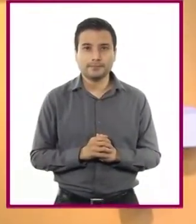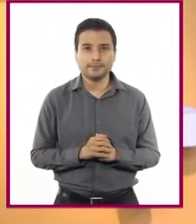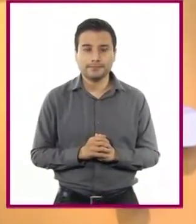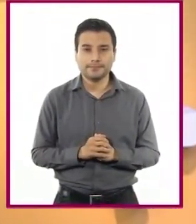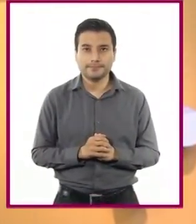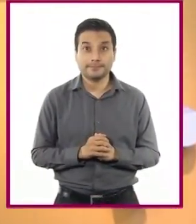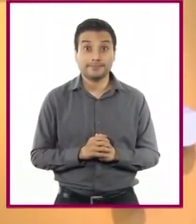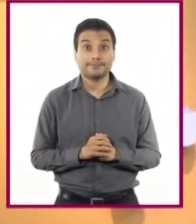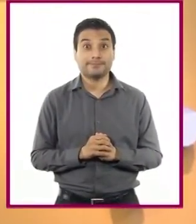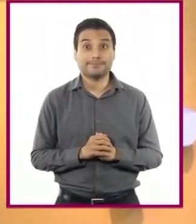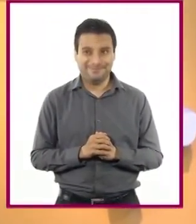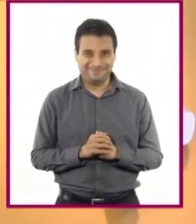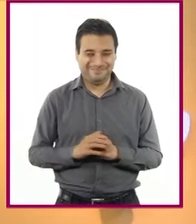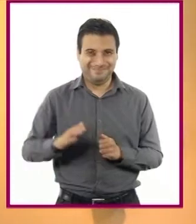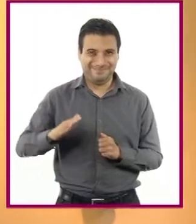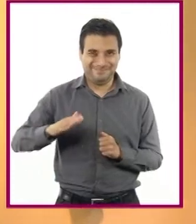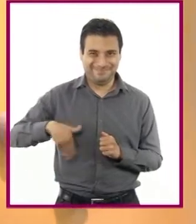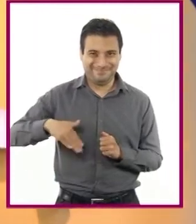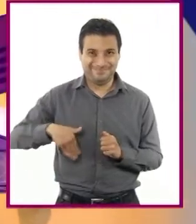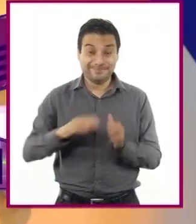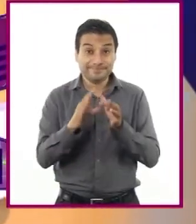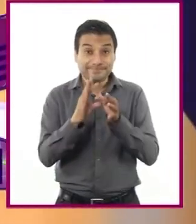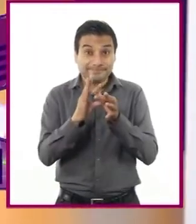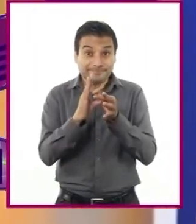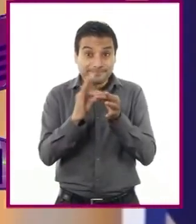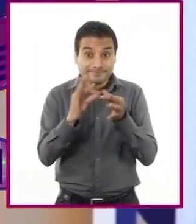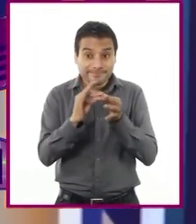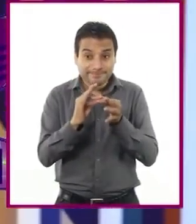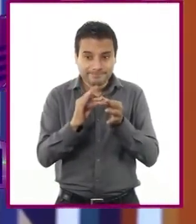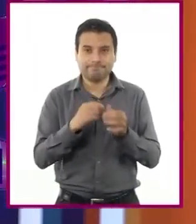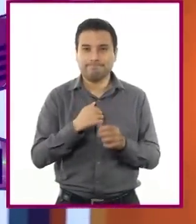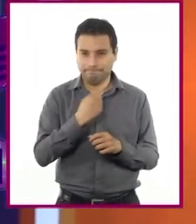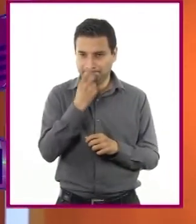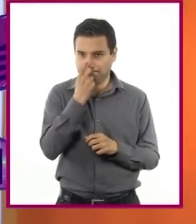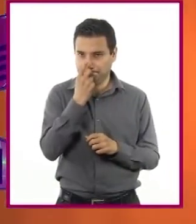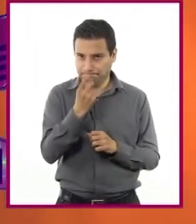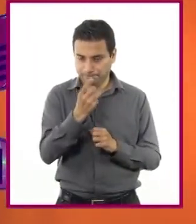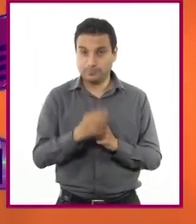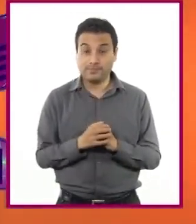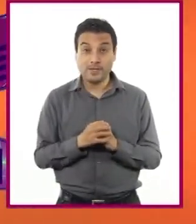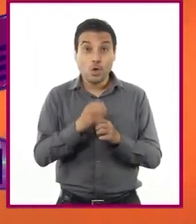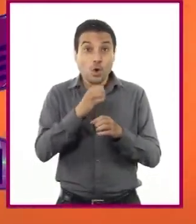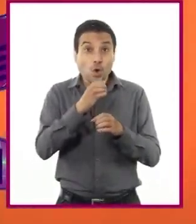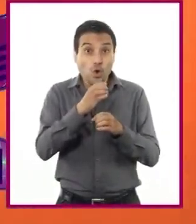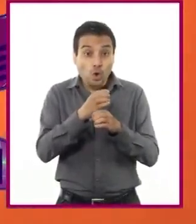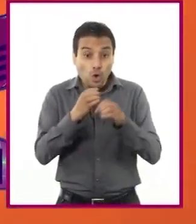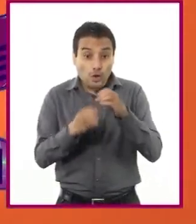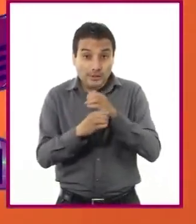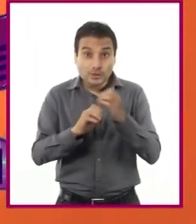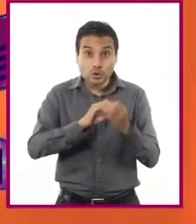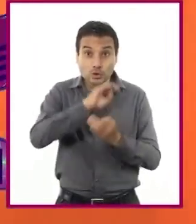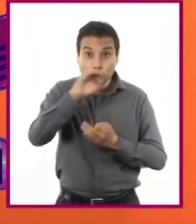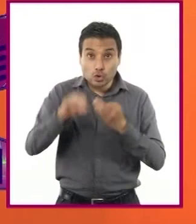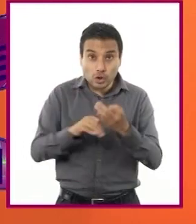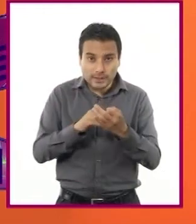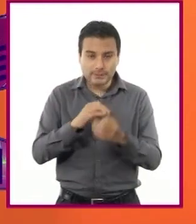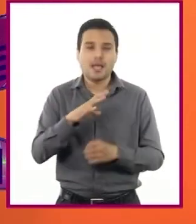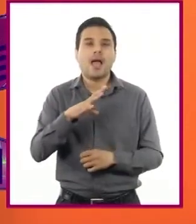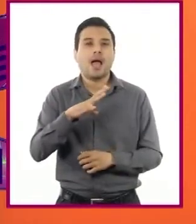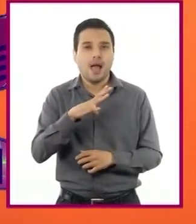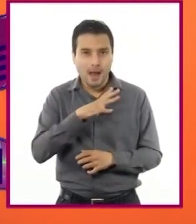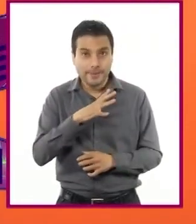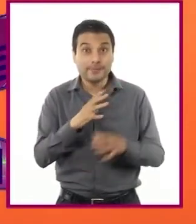A partir de lo que observaron, es posible afirmar que todos los cuerpos tienen volumen, pero no todos los cuerpos